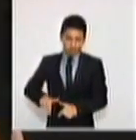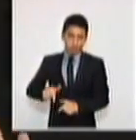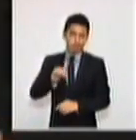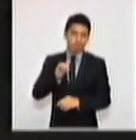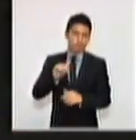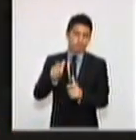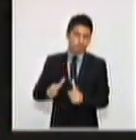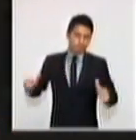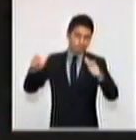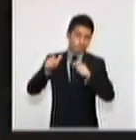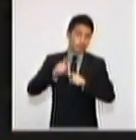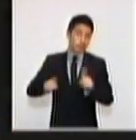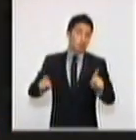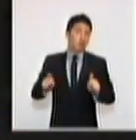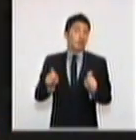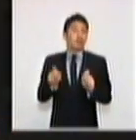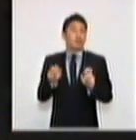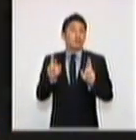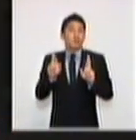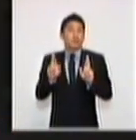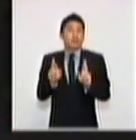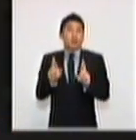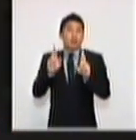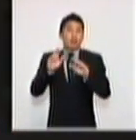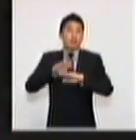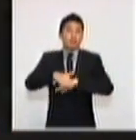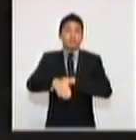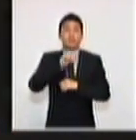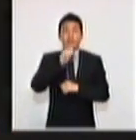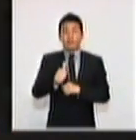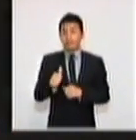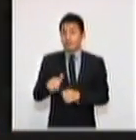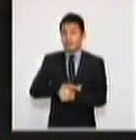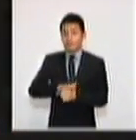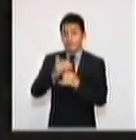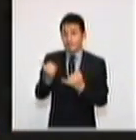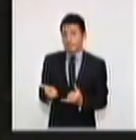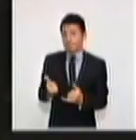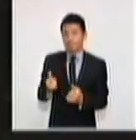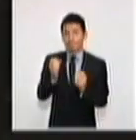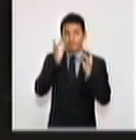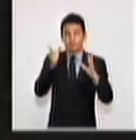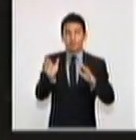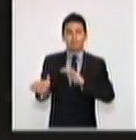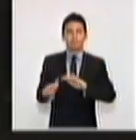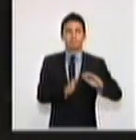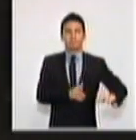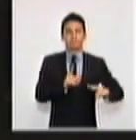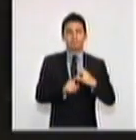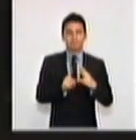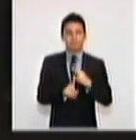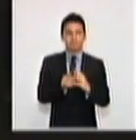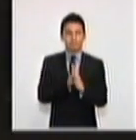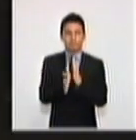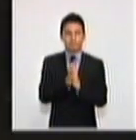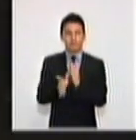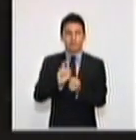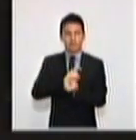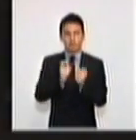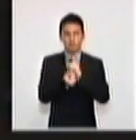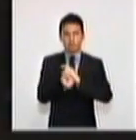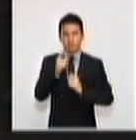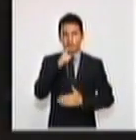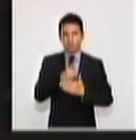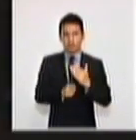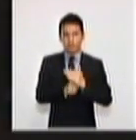bueno, esperemos que las cosas no terminen peores de como ya están. En tercer término, con respecto a la reforma tributaria,